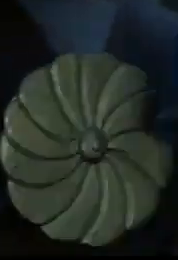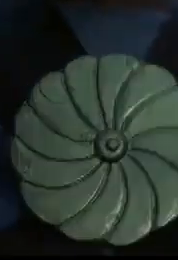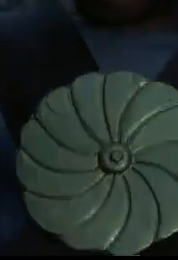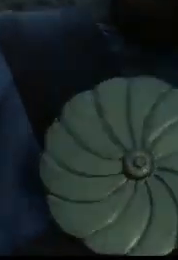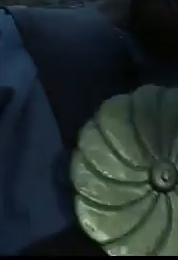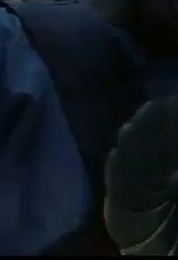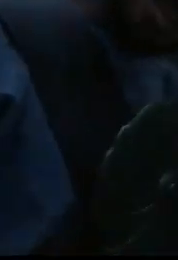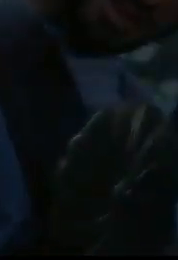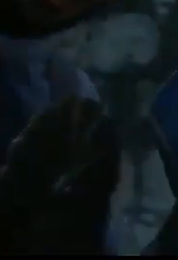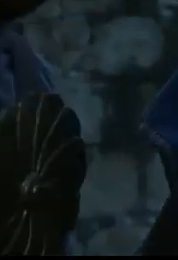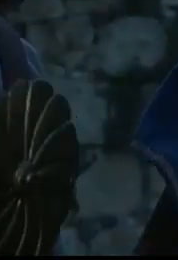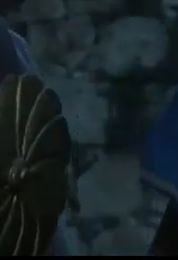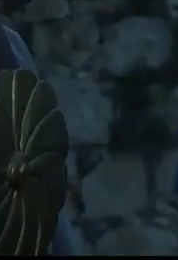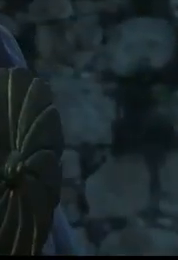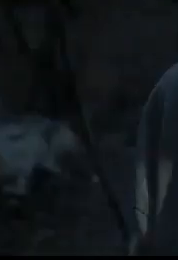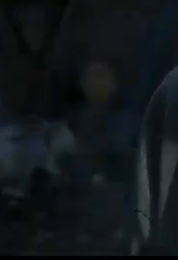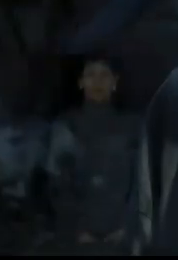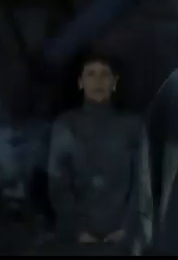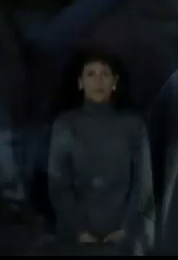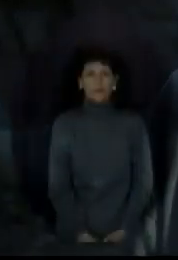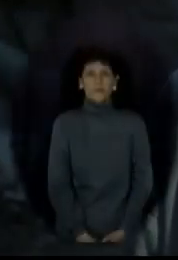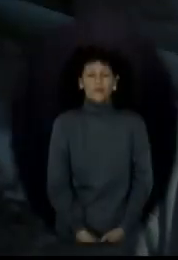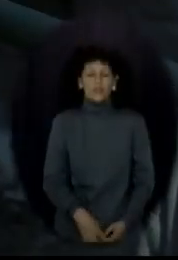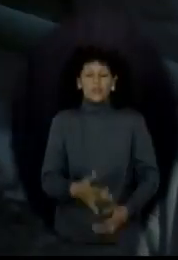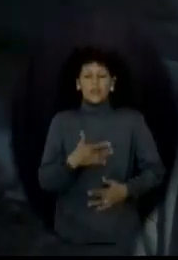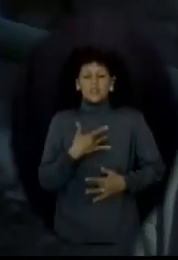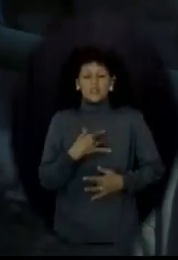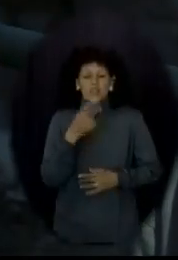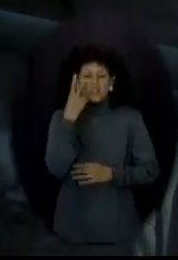¡Tus humildes servidores!